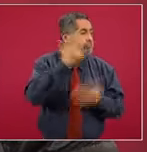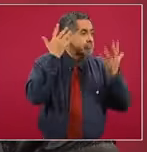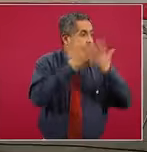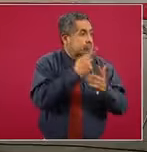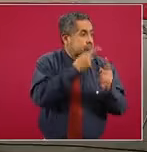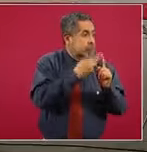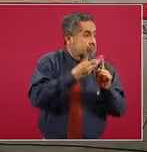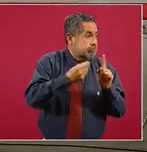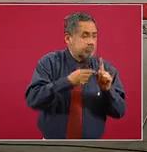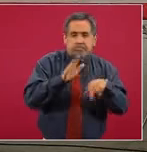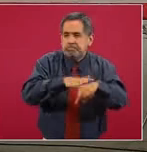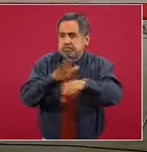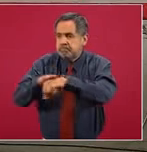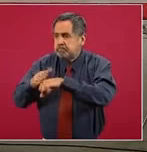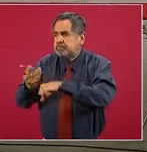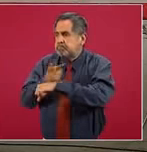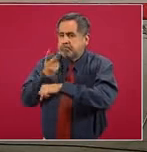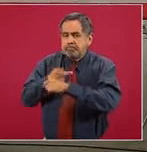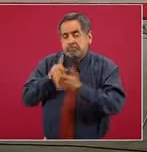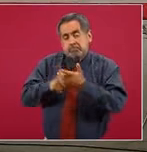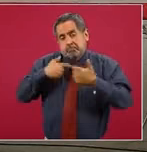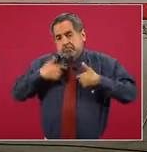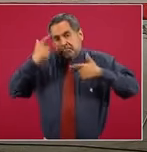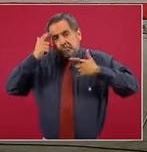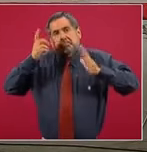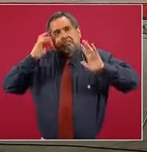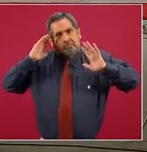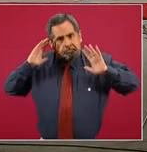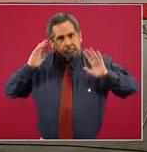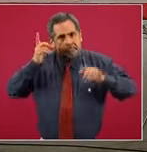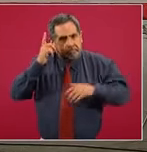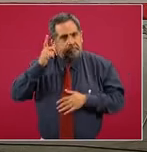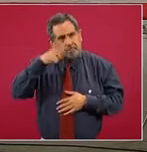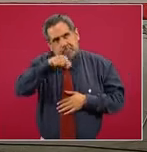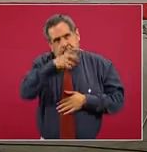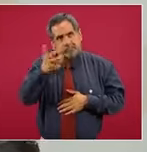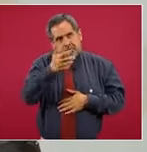lo que yo esperaría de un